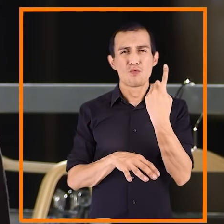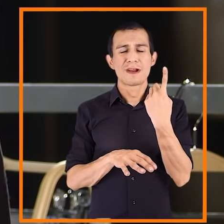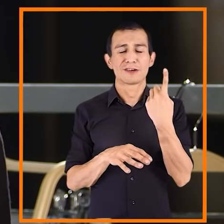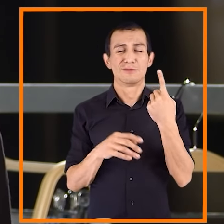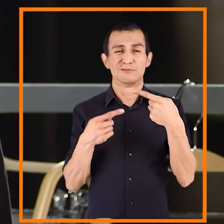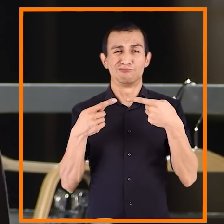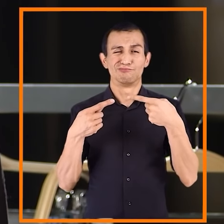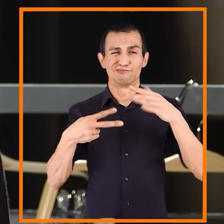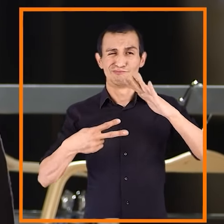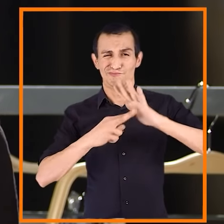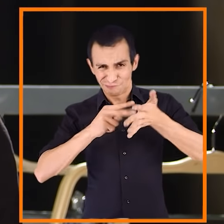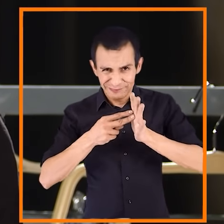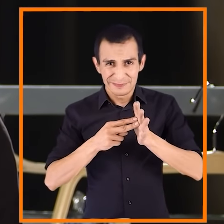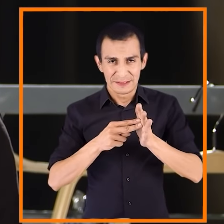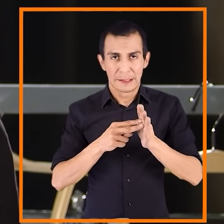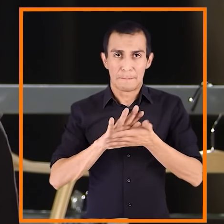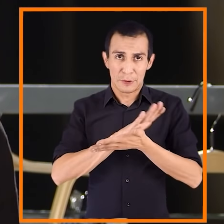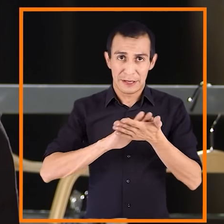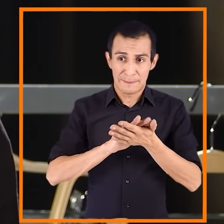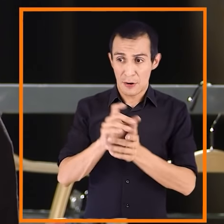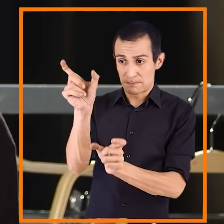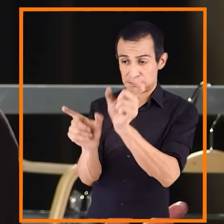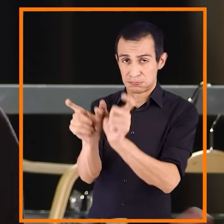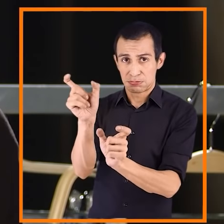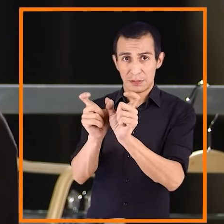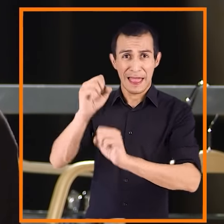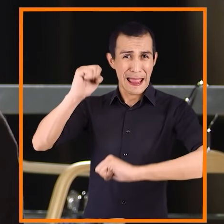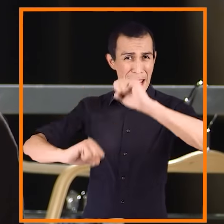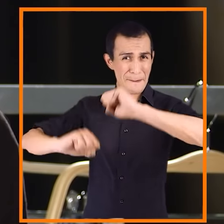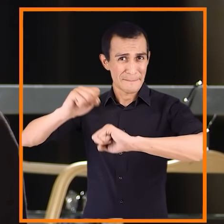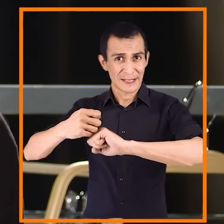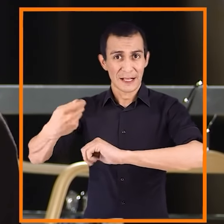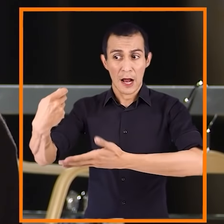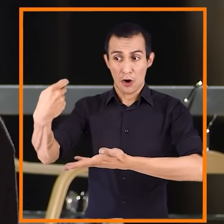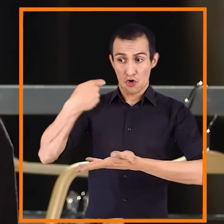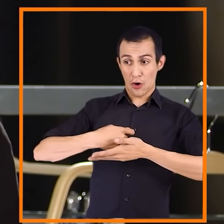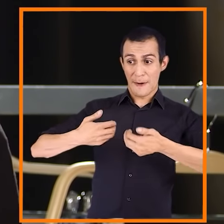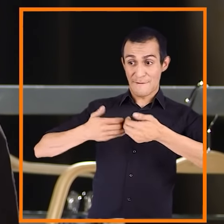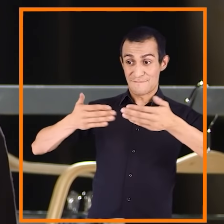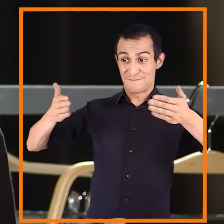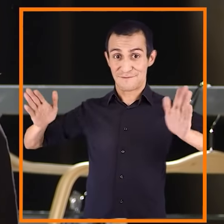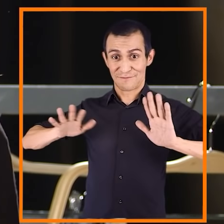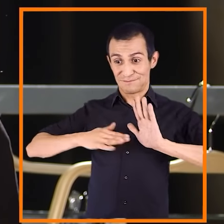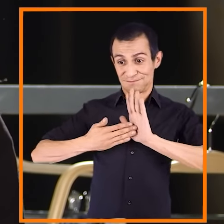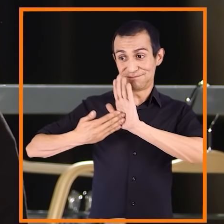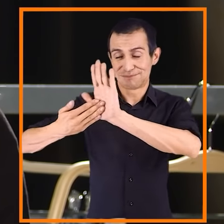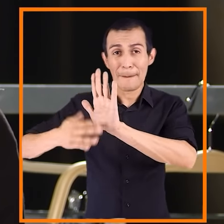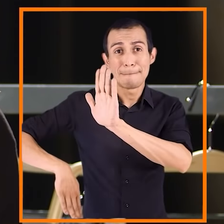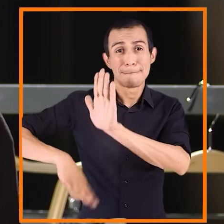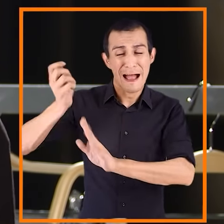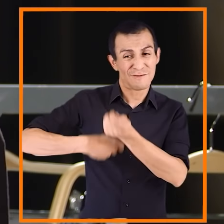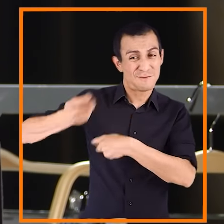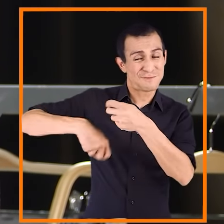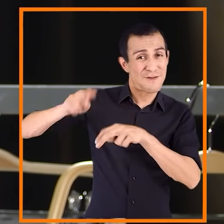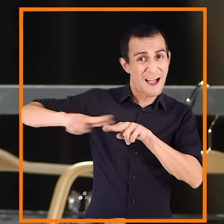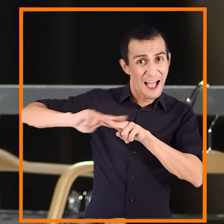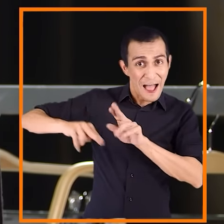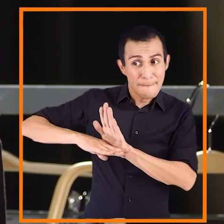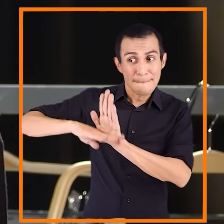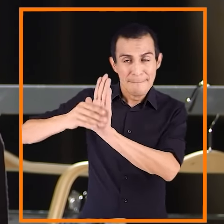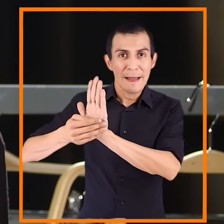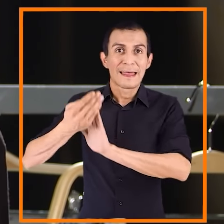aquí hay una como dicotomía, porque en el fondo, si bien estos clientes de retail nos abren una vitrina y nos dan también mayor volumen de